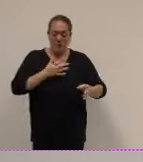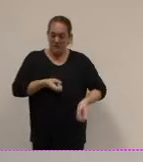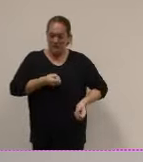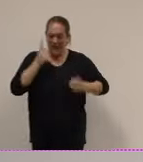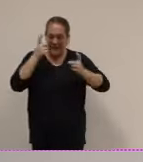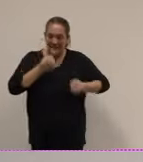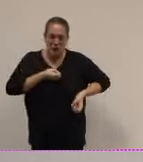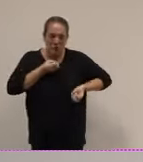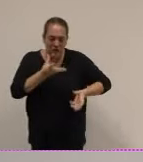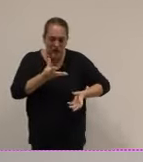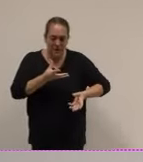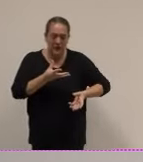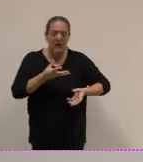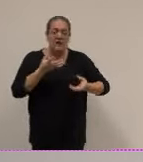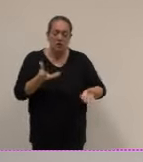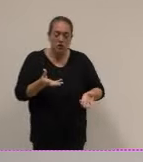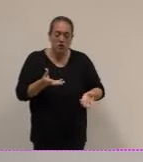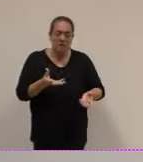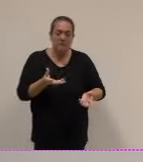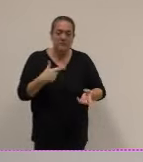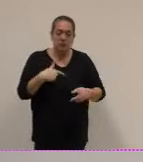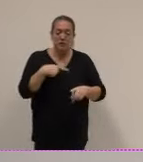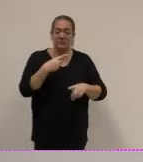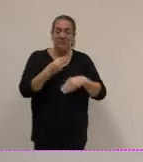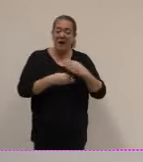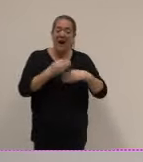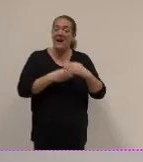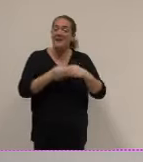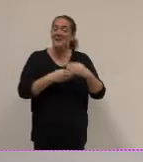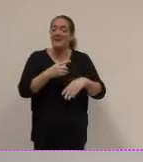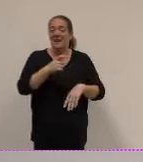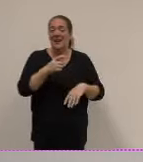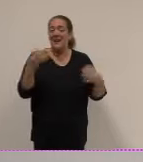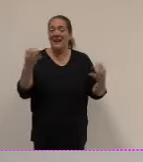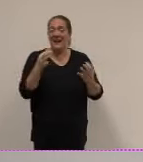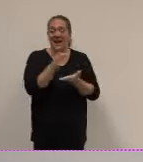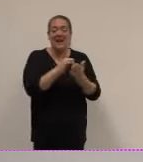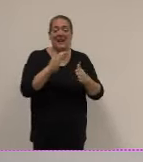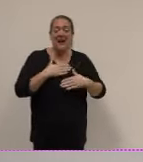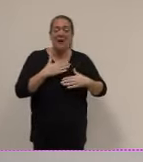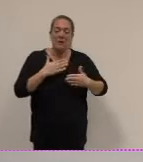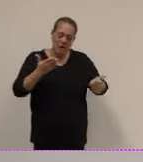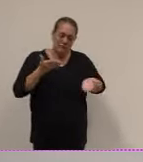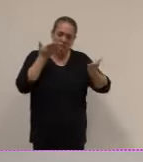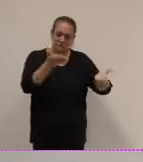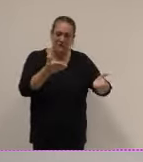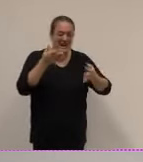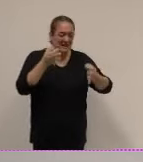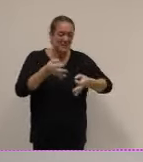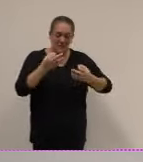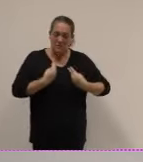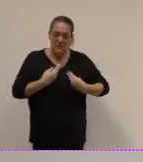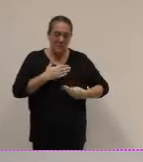que haciéndolo no hacía otra cosa sino servir a mi isla. Así he entendido siempre mi